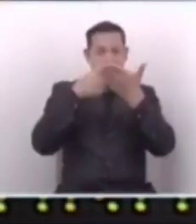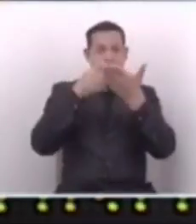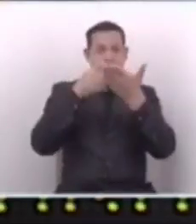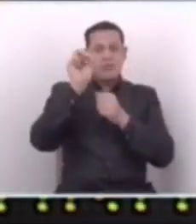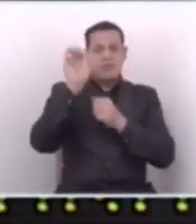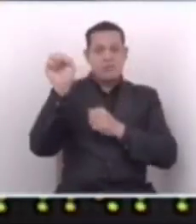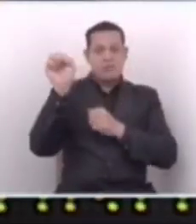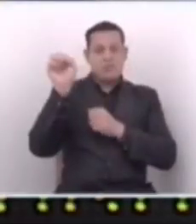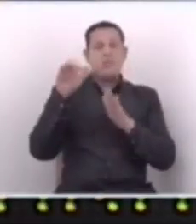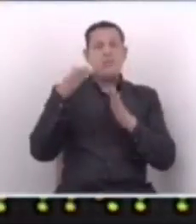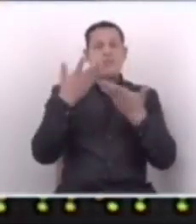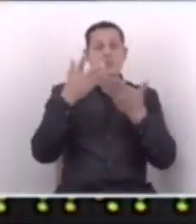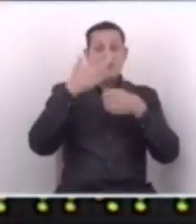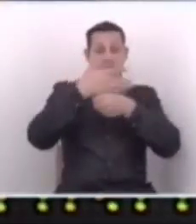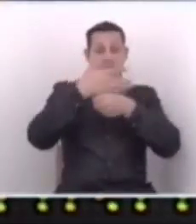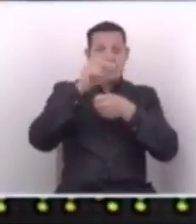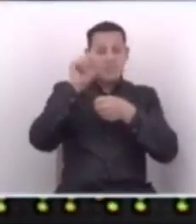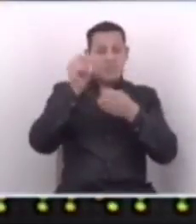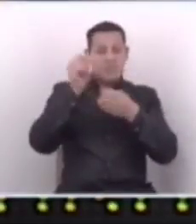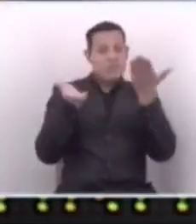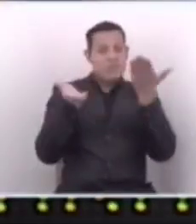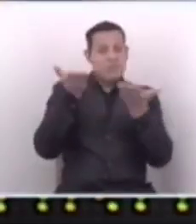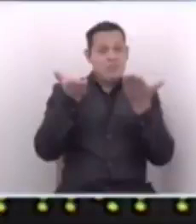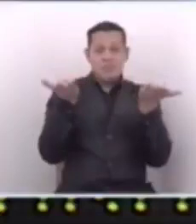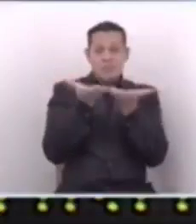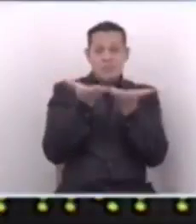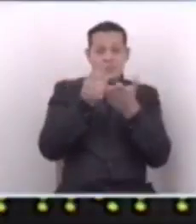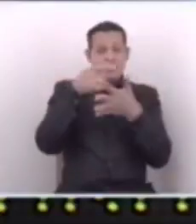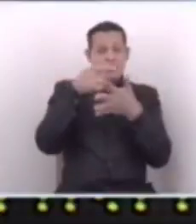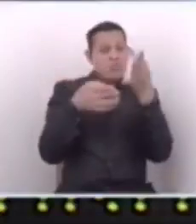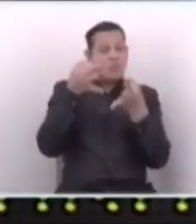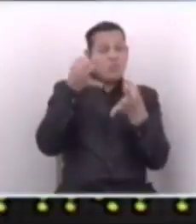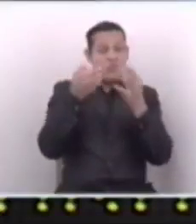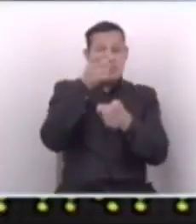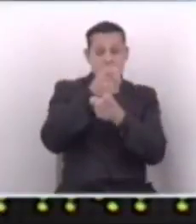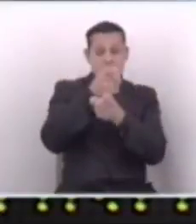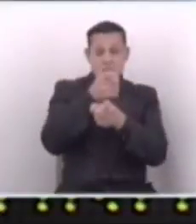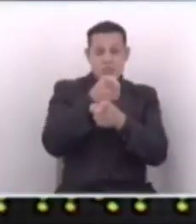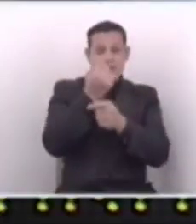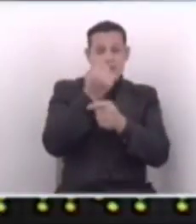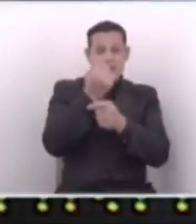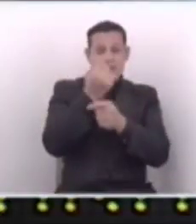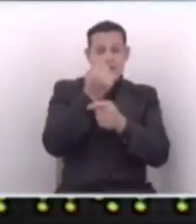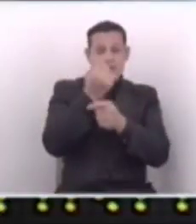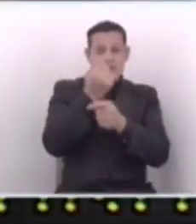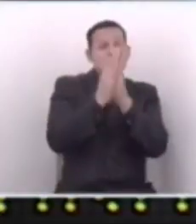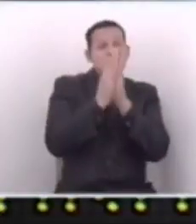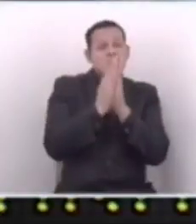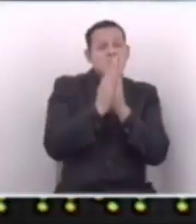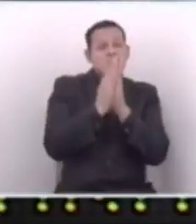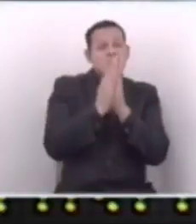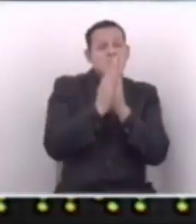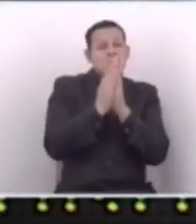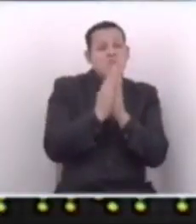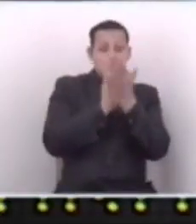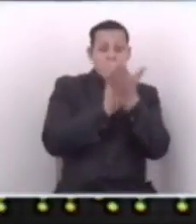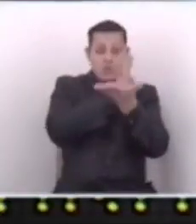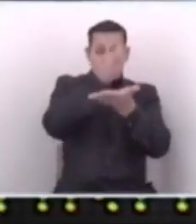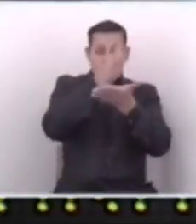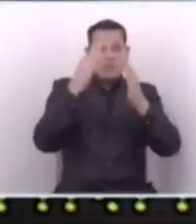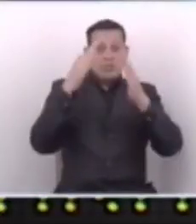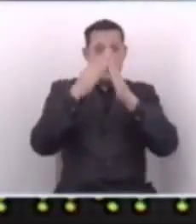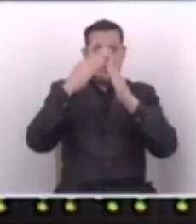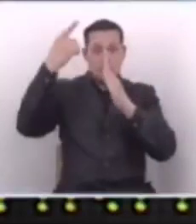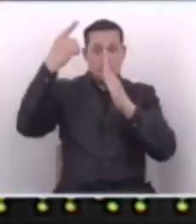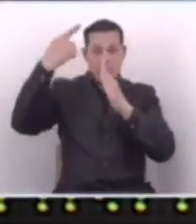que, como la bancada CIAN hace lo justo, lo legal y lo correcto, y la gente nos ha pedido que llegue el